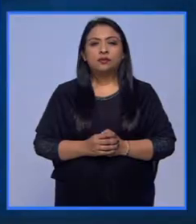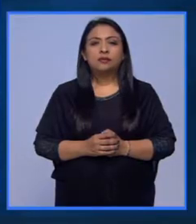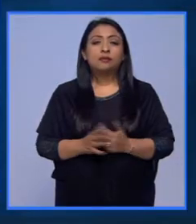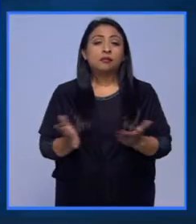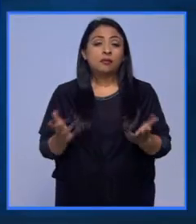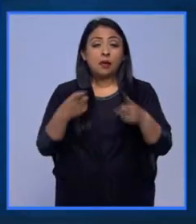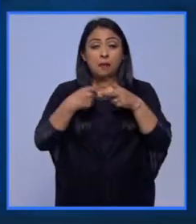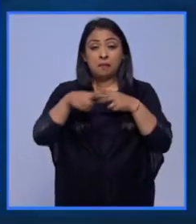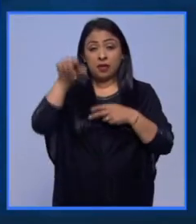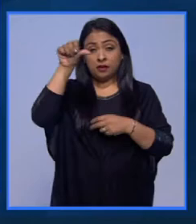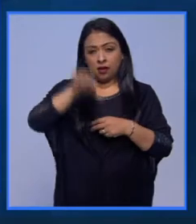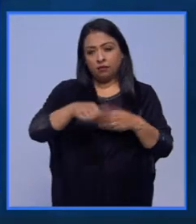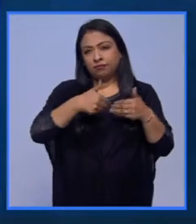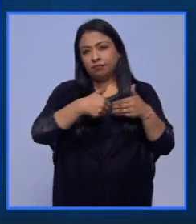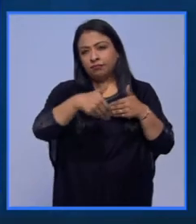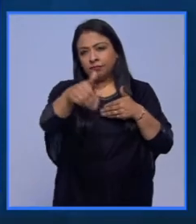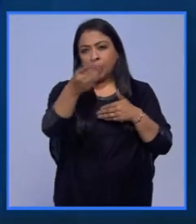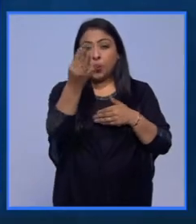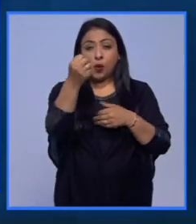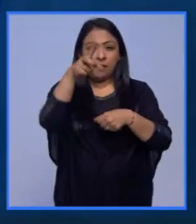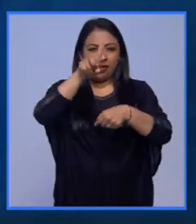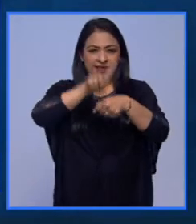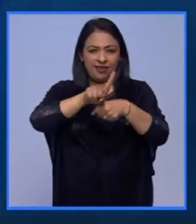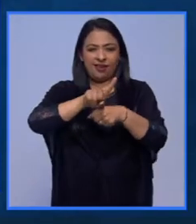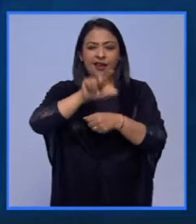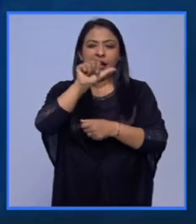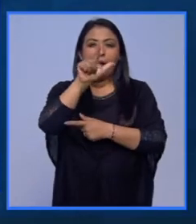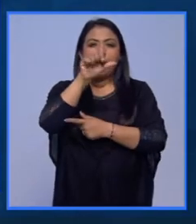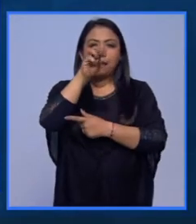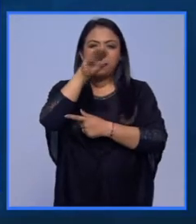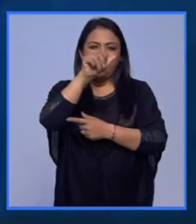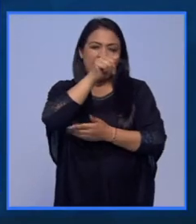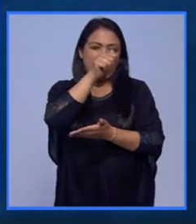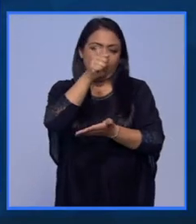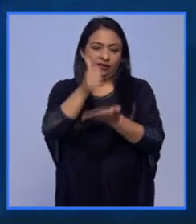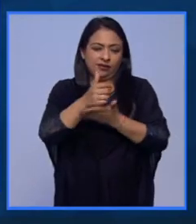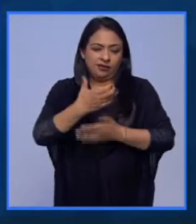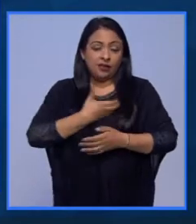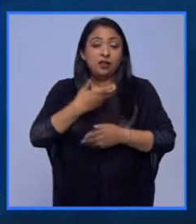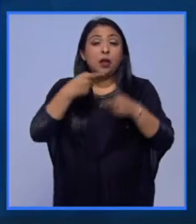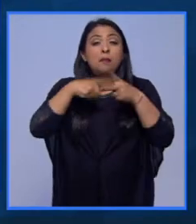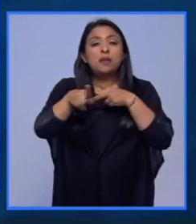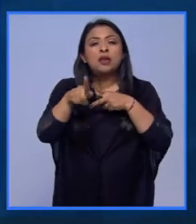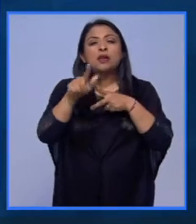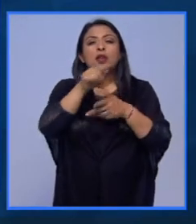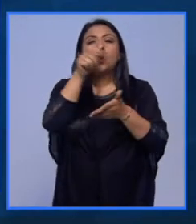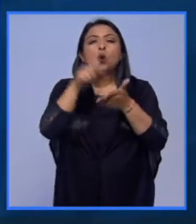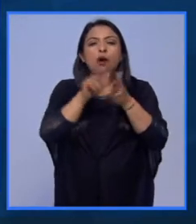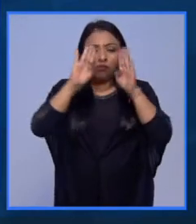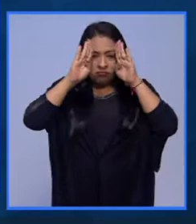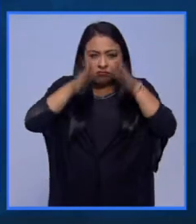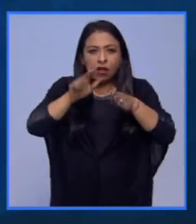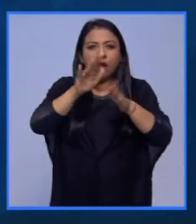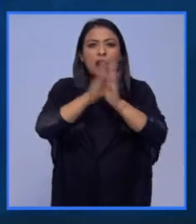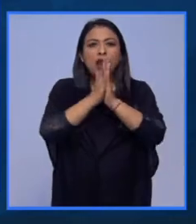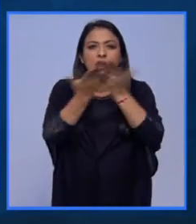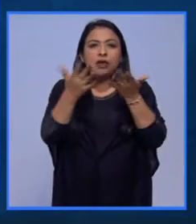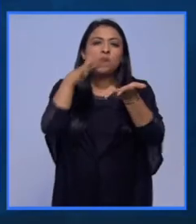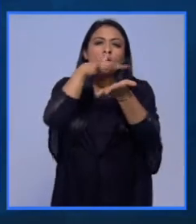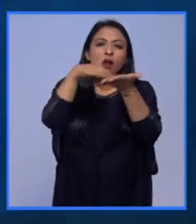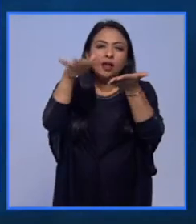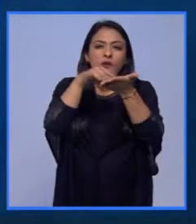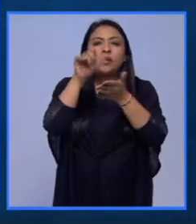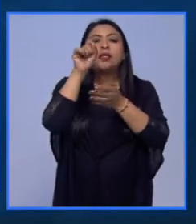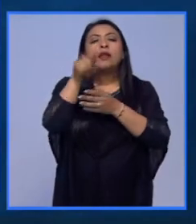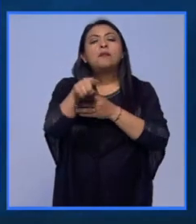A partir de hoy, durante los próximos 9 días, la Alameda Central se convierte en un espacio dedicado al libro. La lectura y a un encuentro